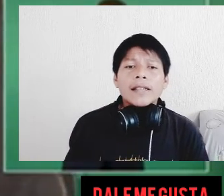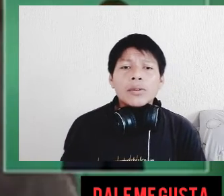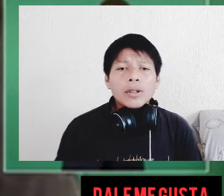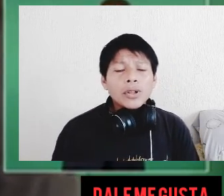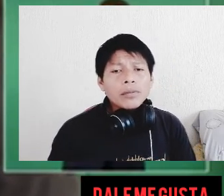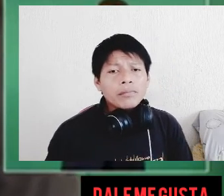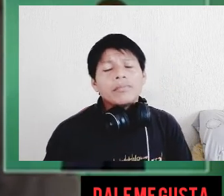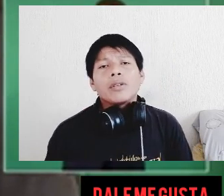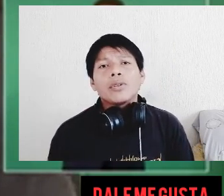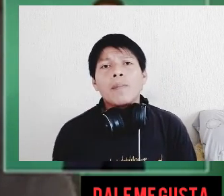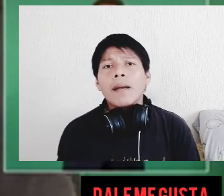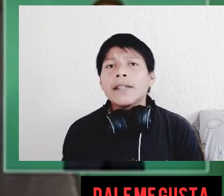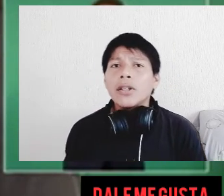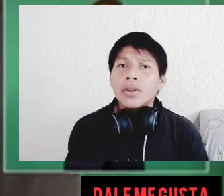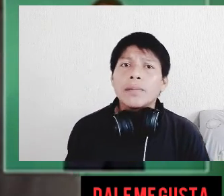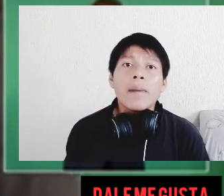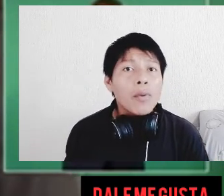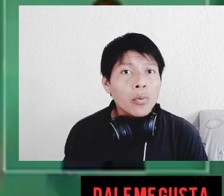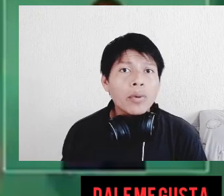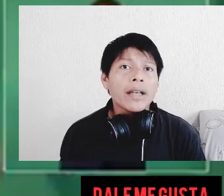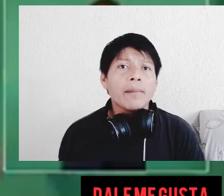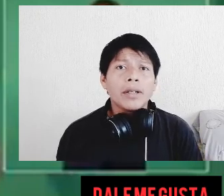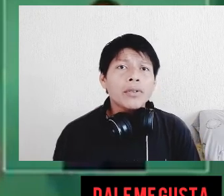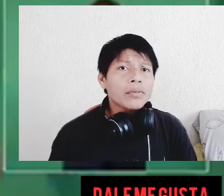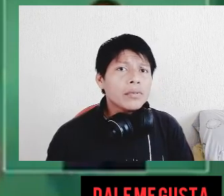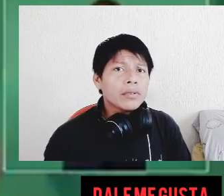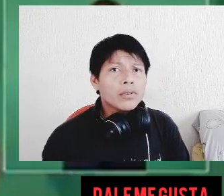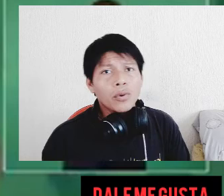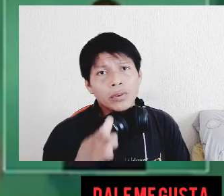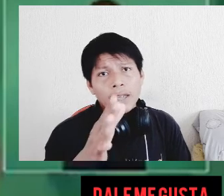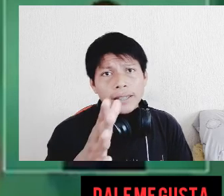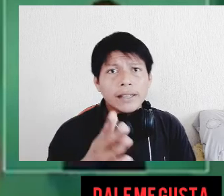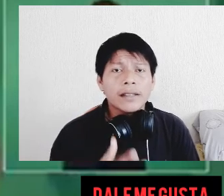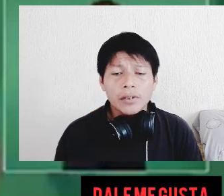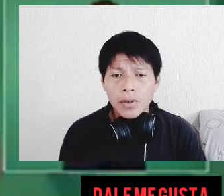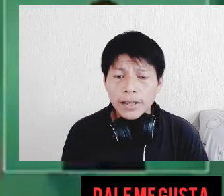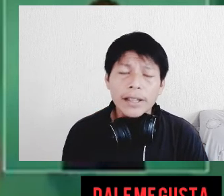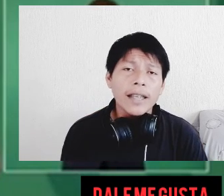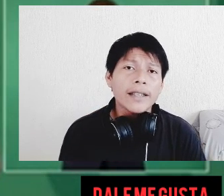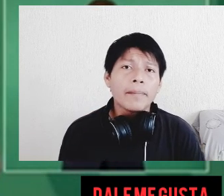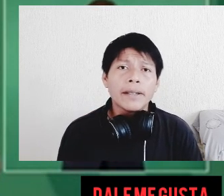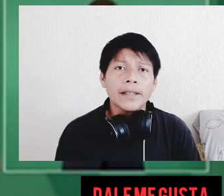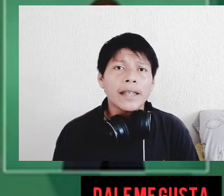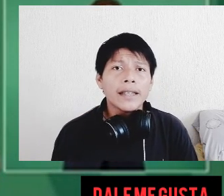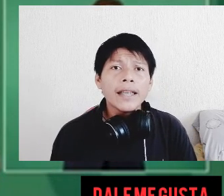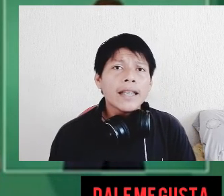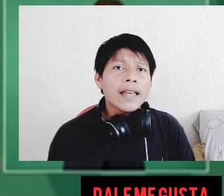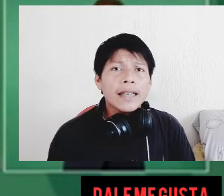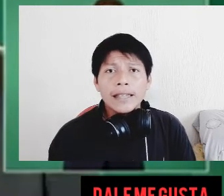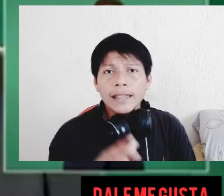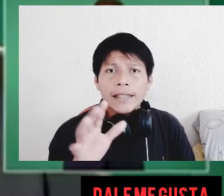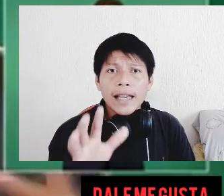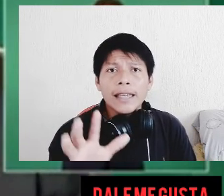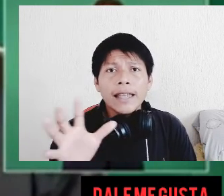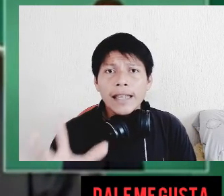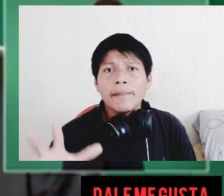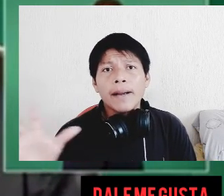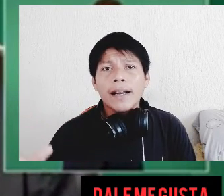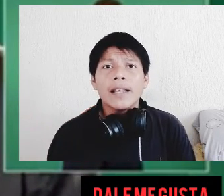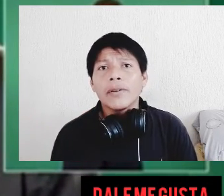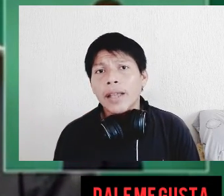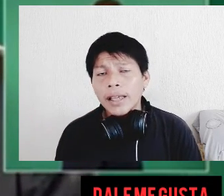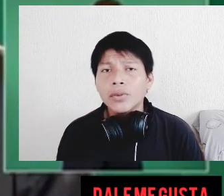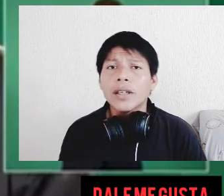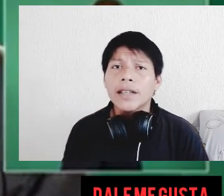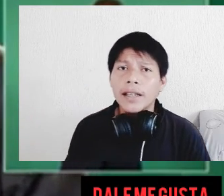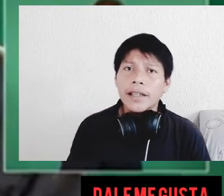Así que la situación de nuestro país, señores, va por un buen camino con las ideas del presidente. Y esta idea de